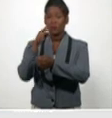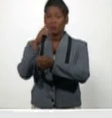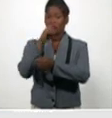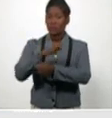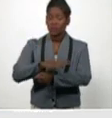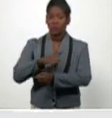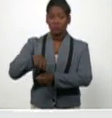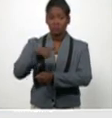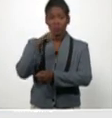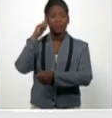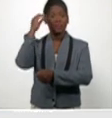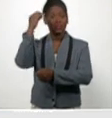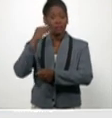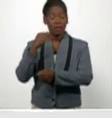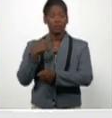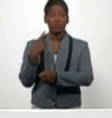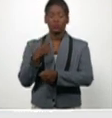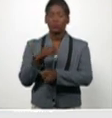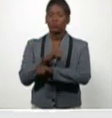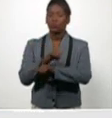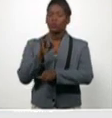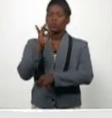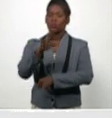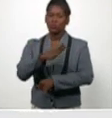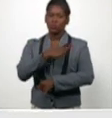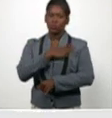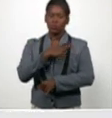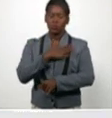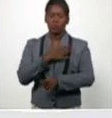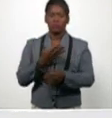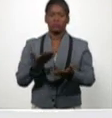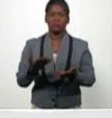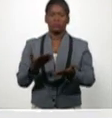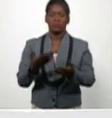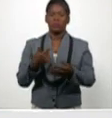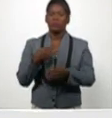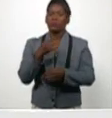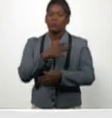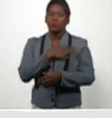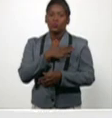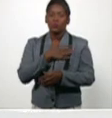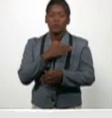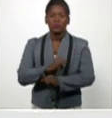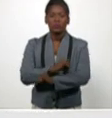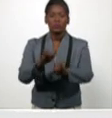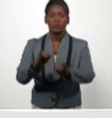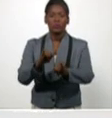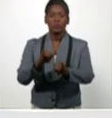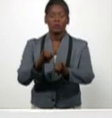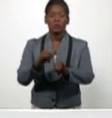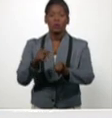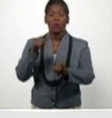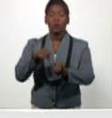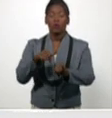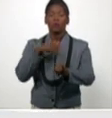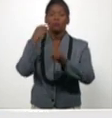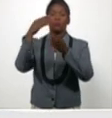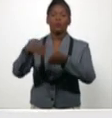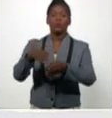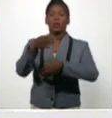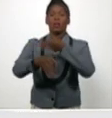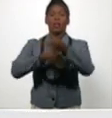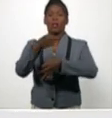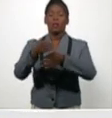resulte desagradable, a nosotros nos resulta muy desagradable tener que informar un fallecido, que los familiares lo